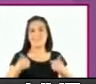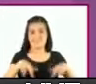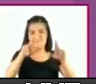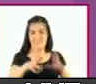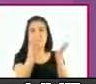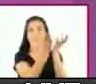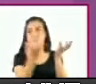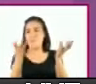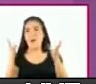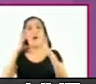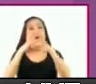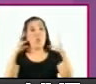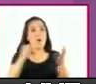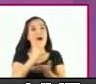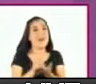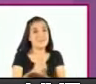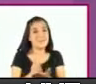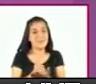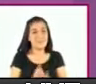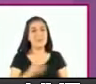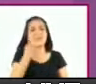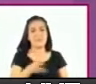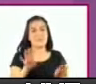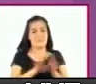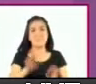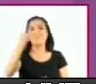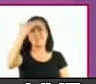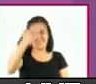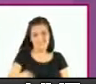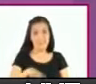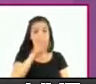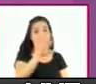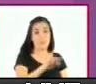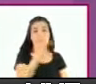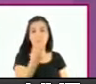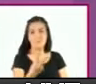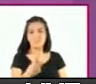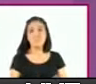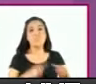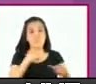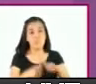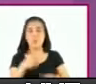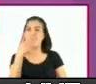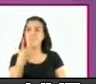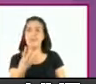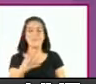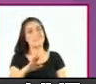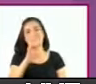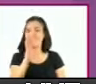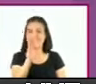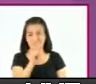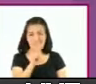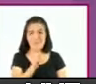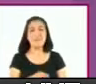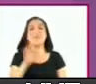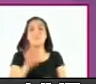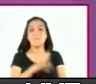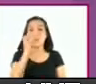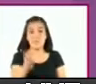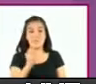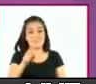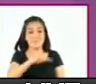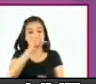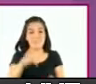globos azules, entonces sabemos que el 42 no es múltiplo de 4. Por lo tanto, en la